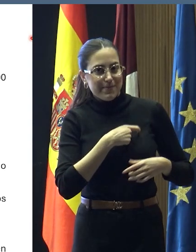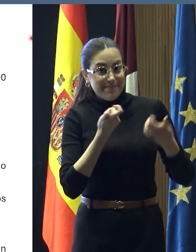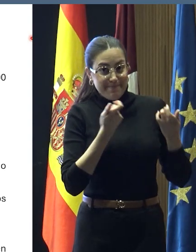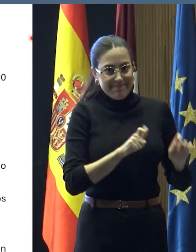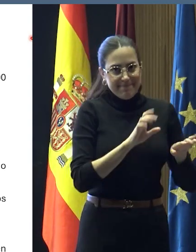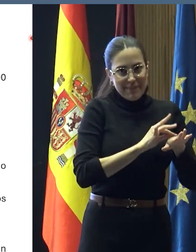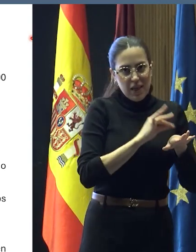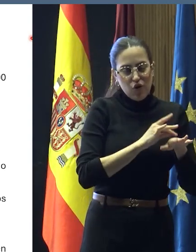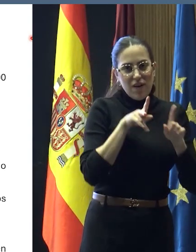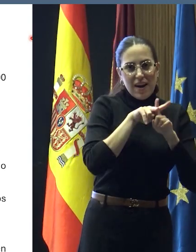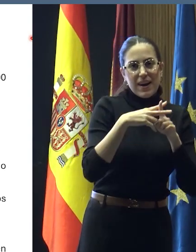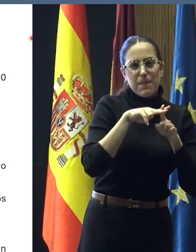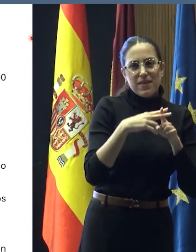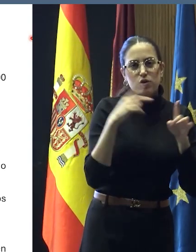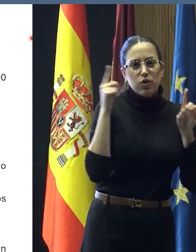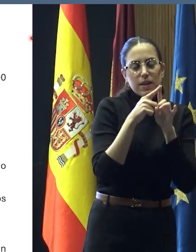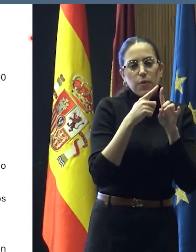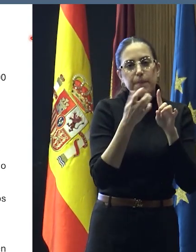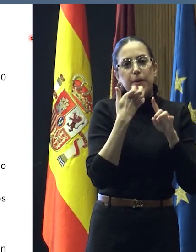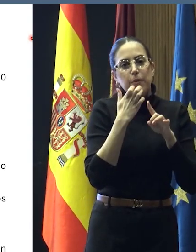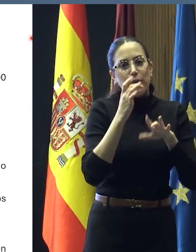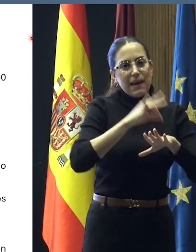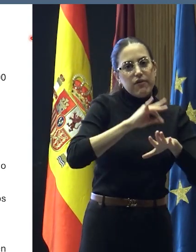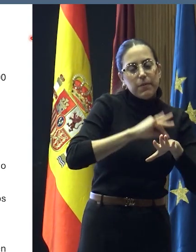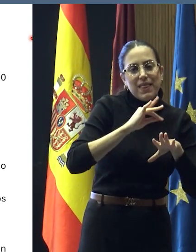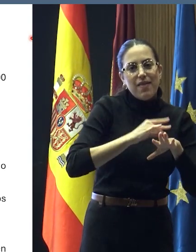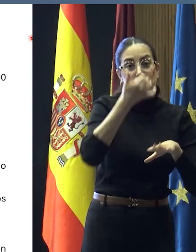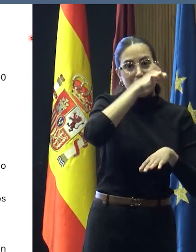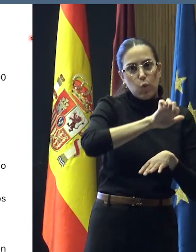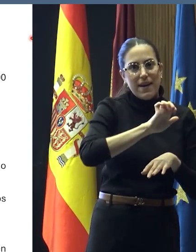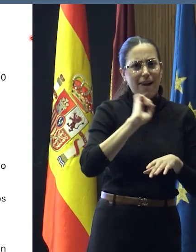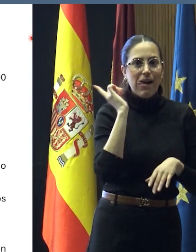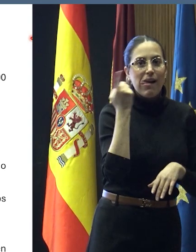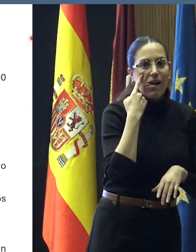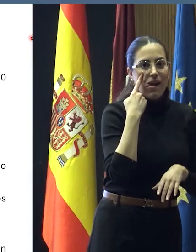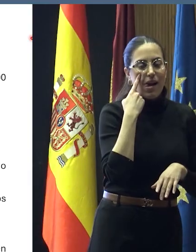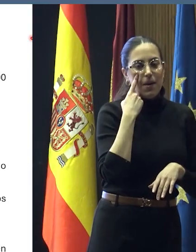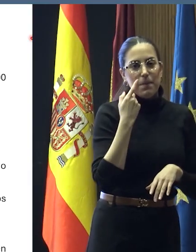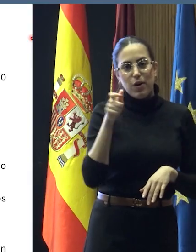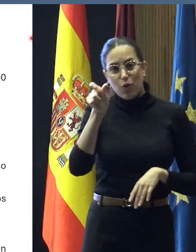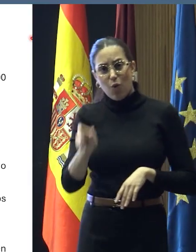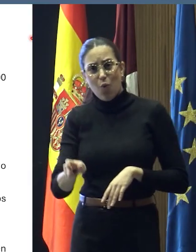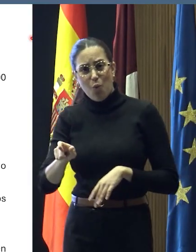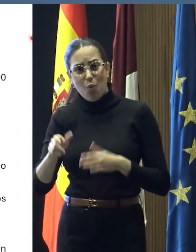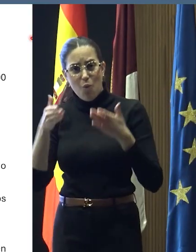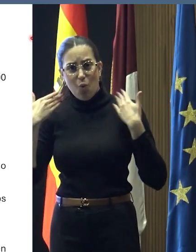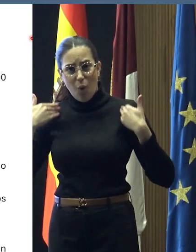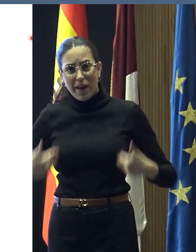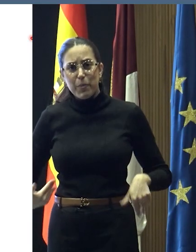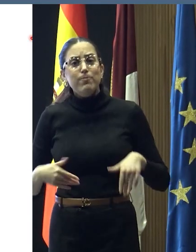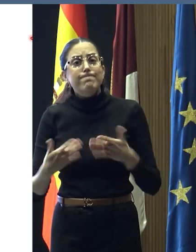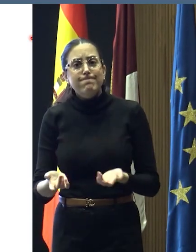para detectar enfermedad, manifestaciones masculinas en un cuerpo femenino.